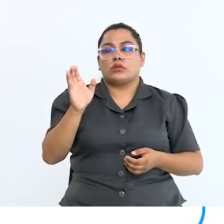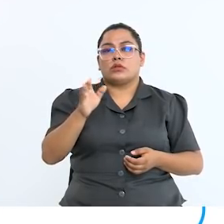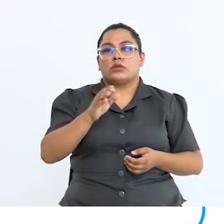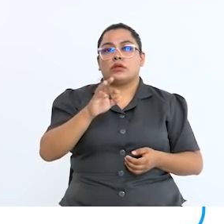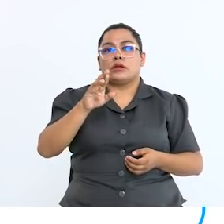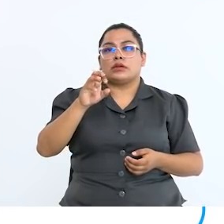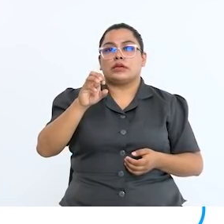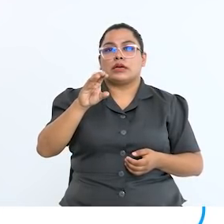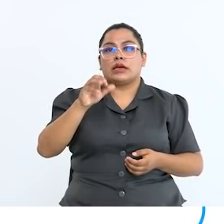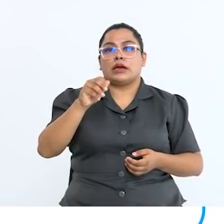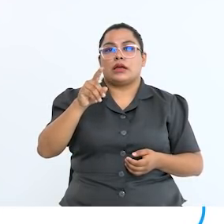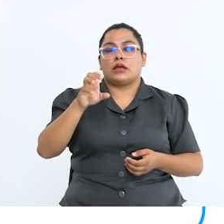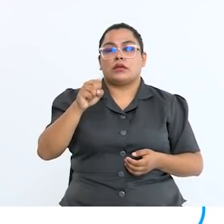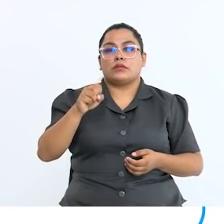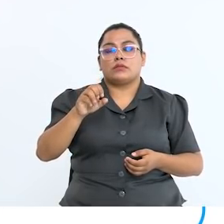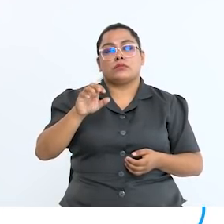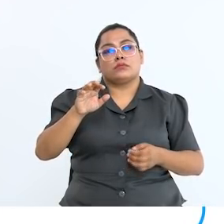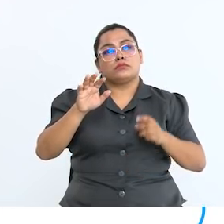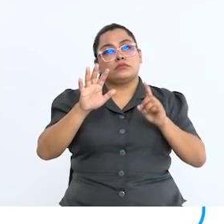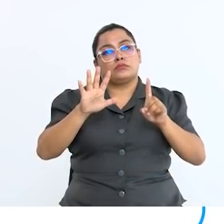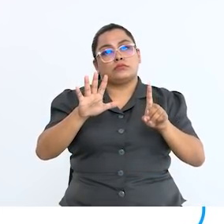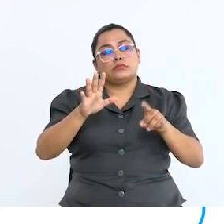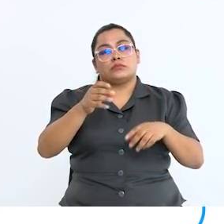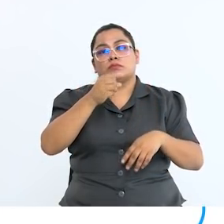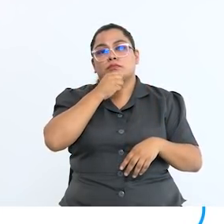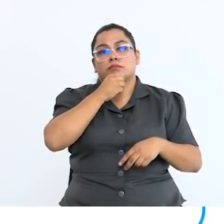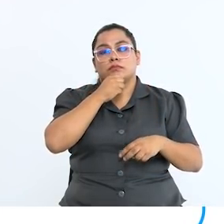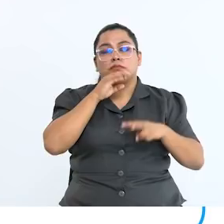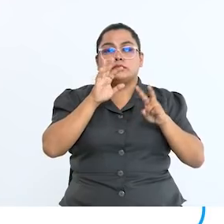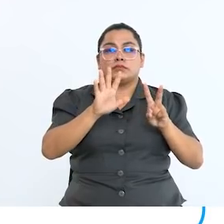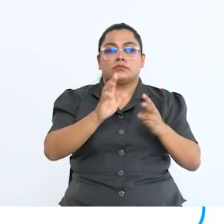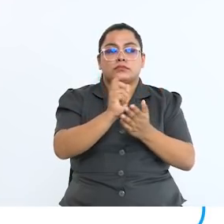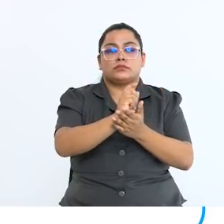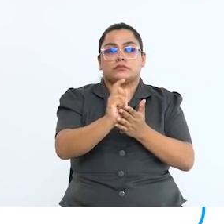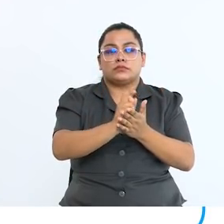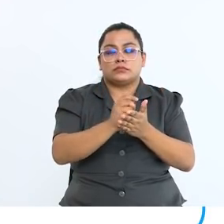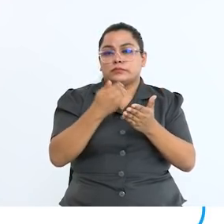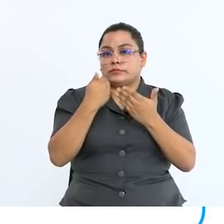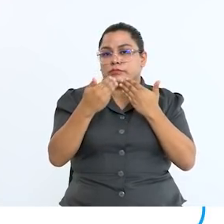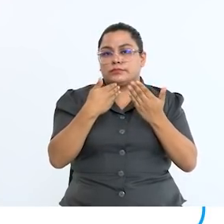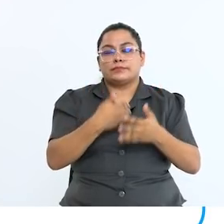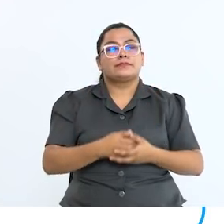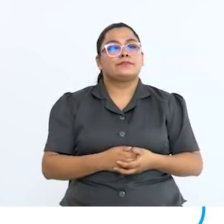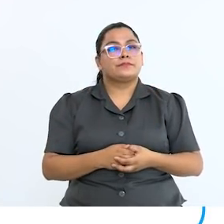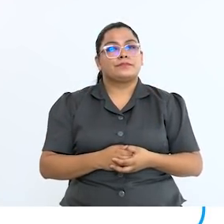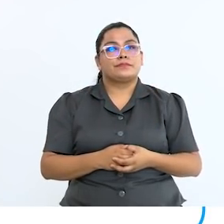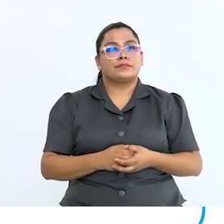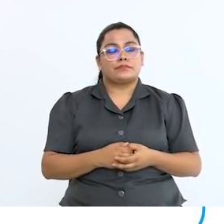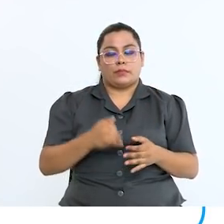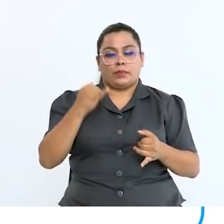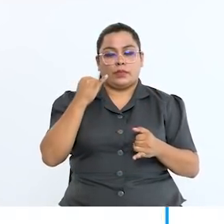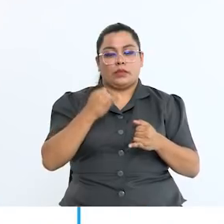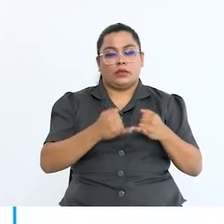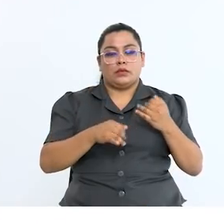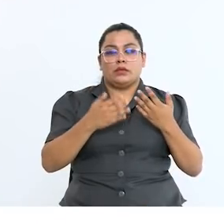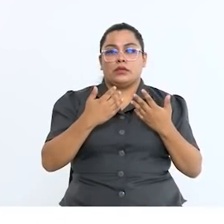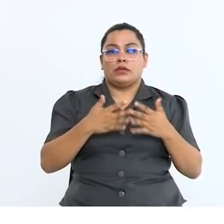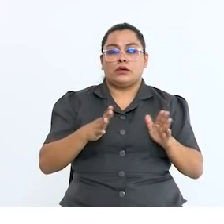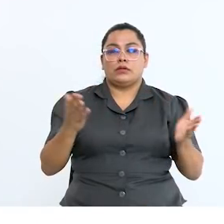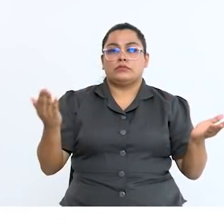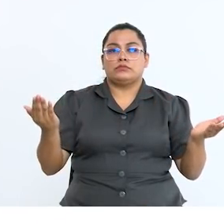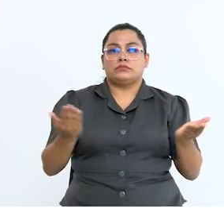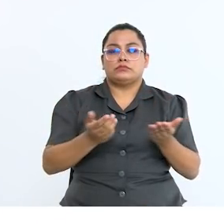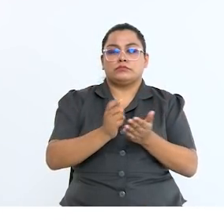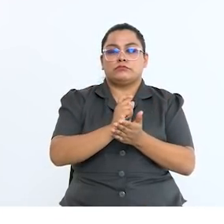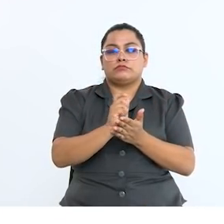En la unidad 6, la noticia. Y en la unidad 7, el texto instructivo. Por último, llegamos